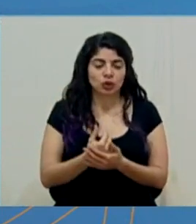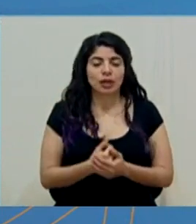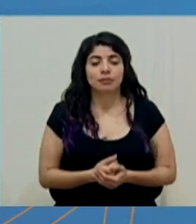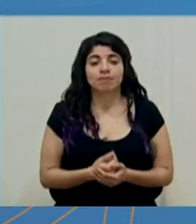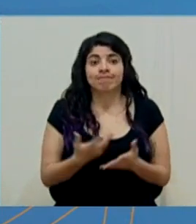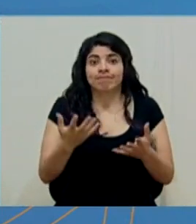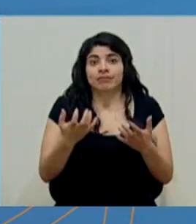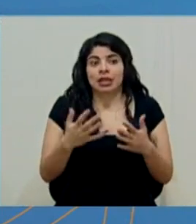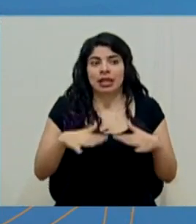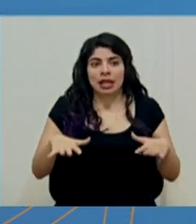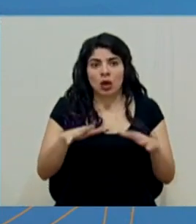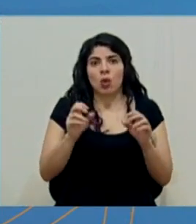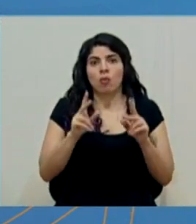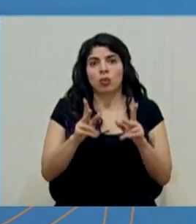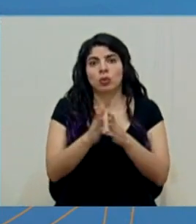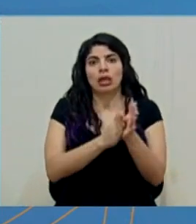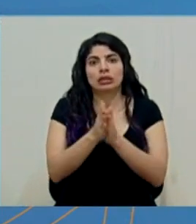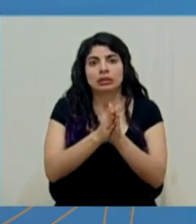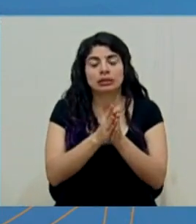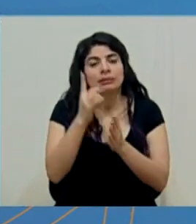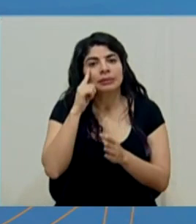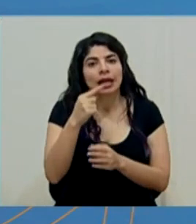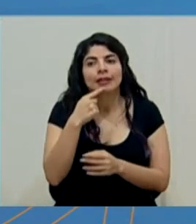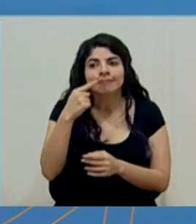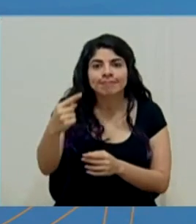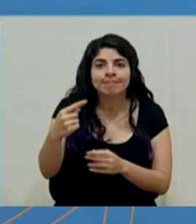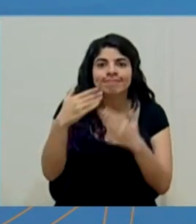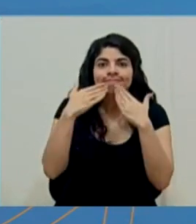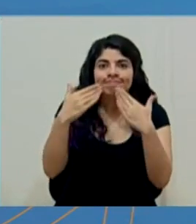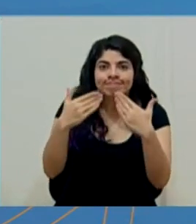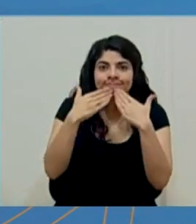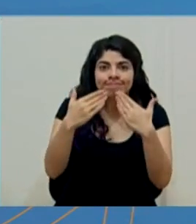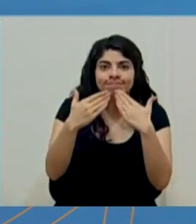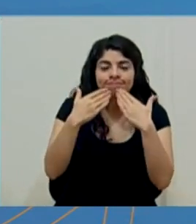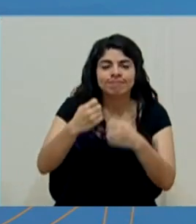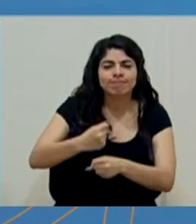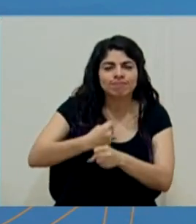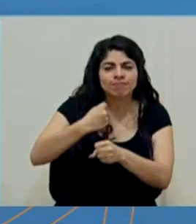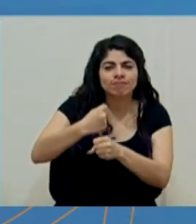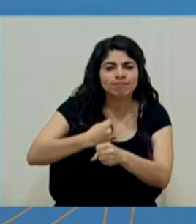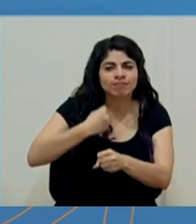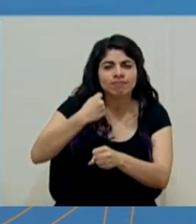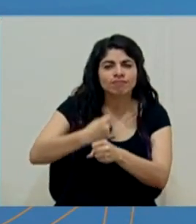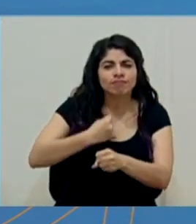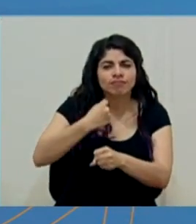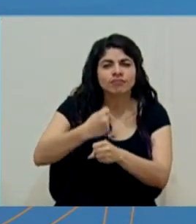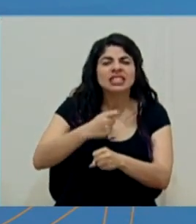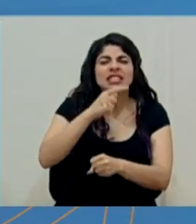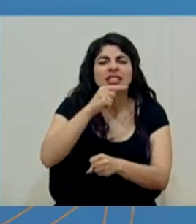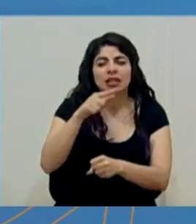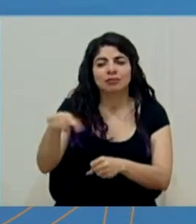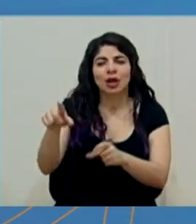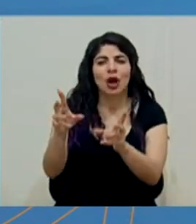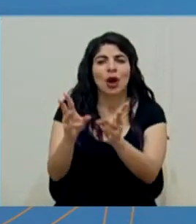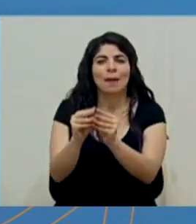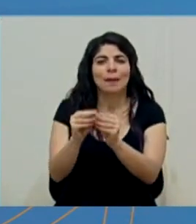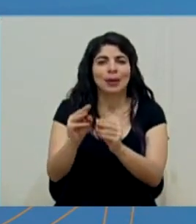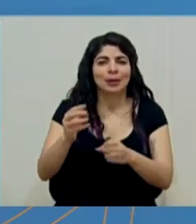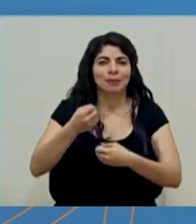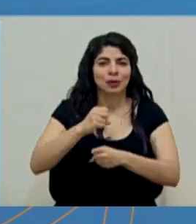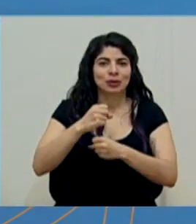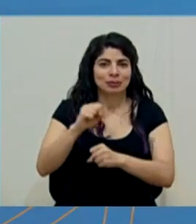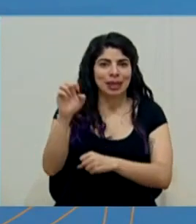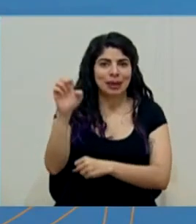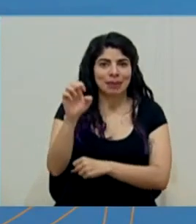oportunidad para poder agradecer el trabajo que han realizado los comités municipales de